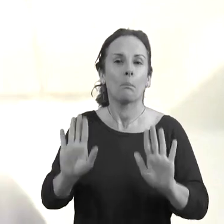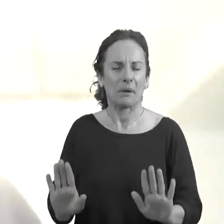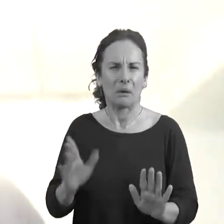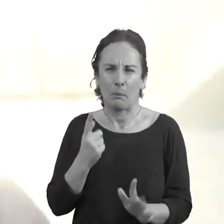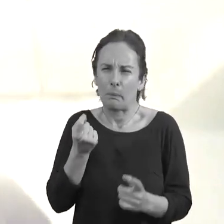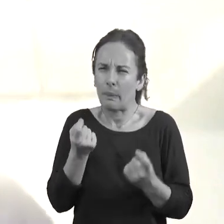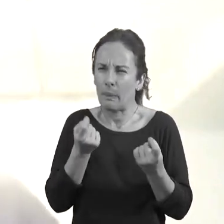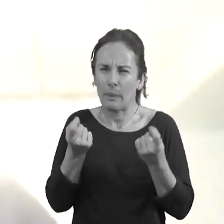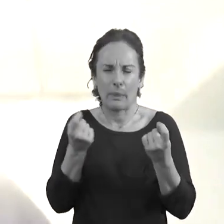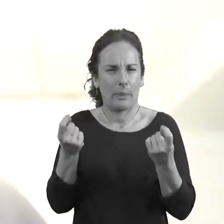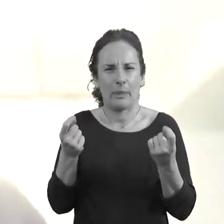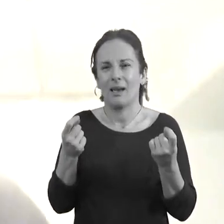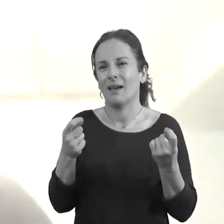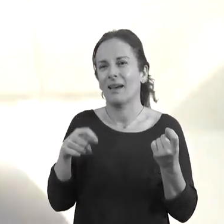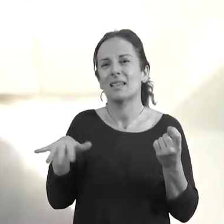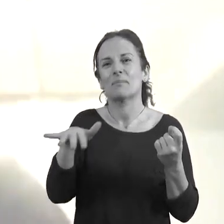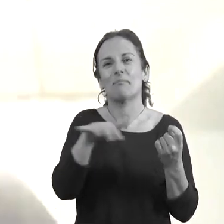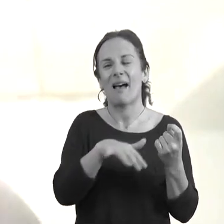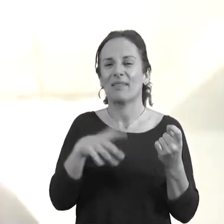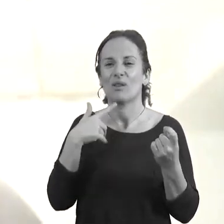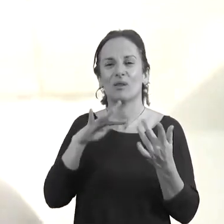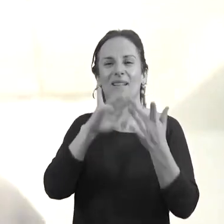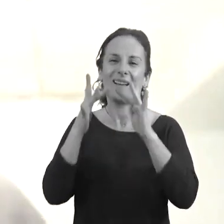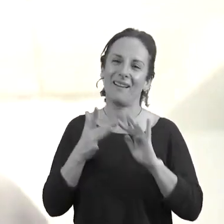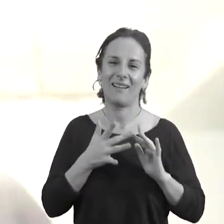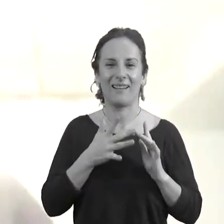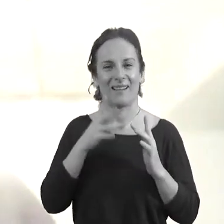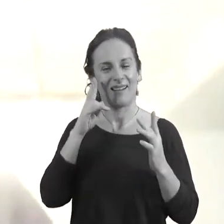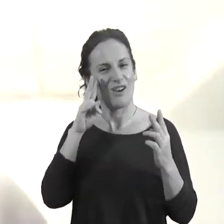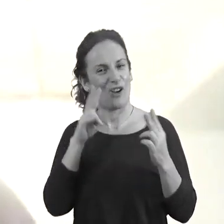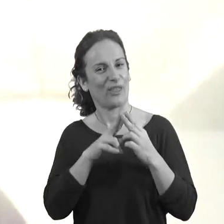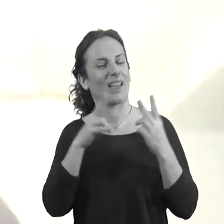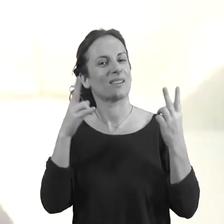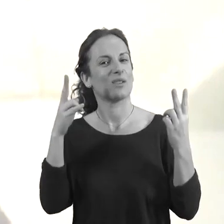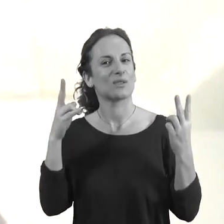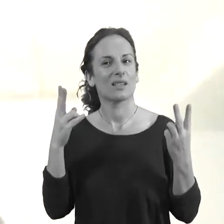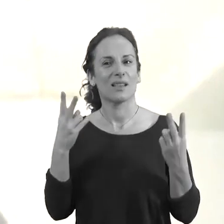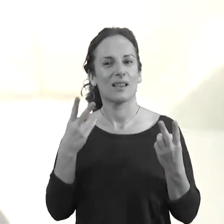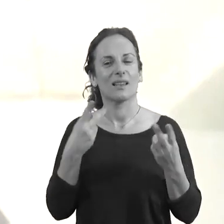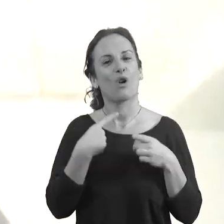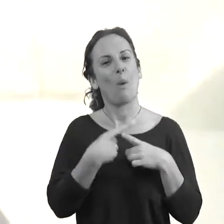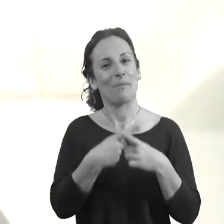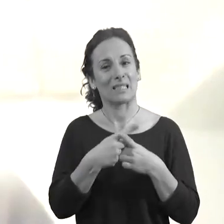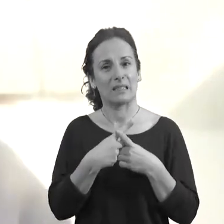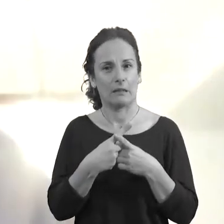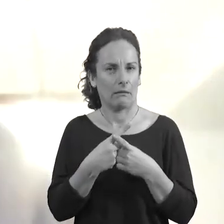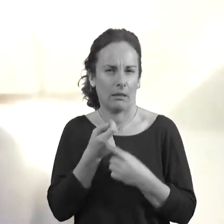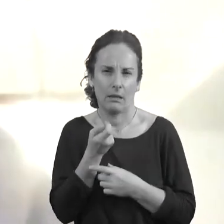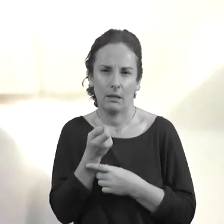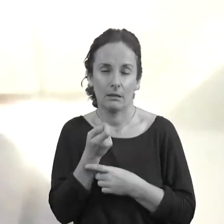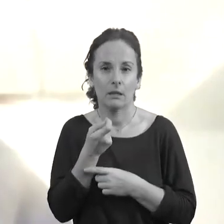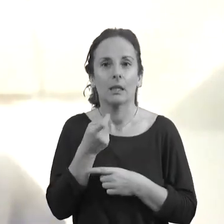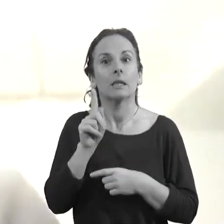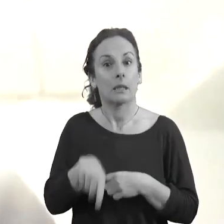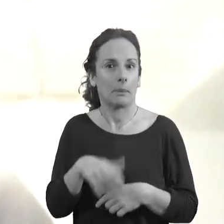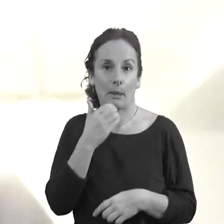pocos espacios en los que poder transitar, ¿no? En los que poder conocernos y en los que poder compartir. Y como madres también, como